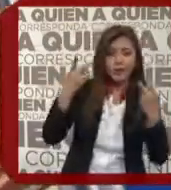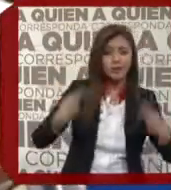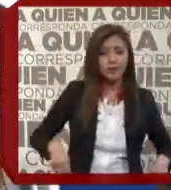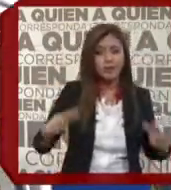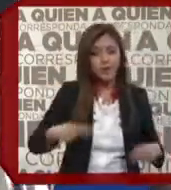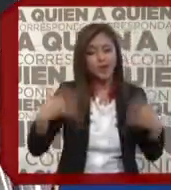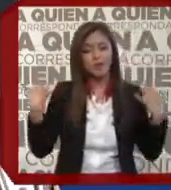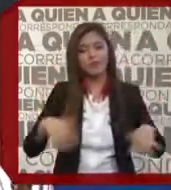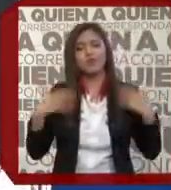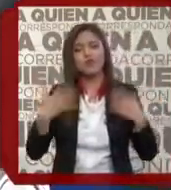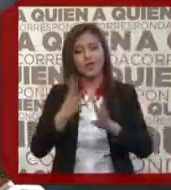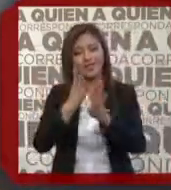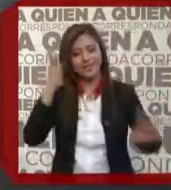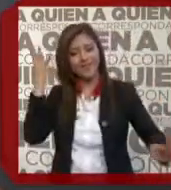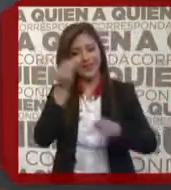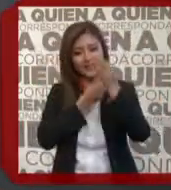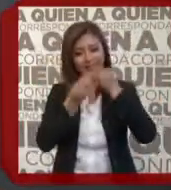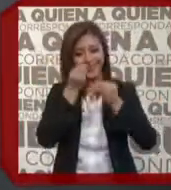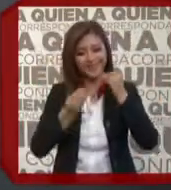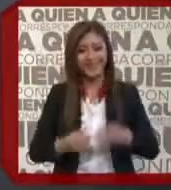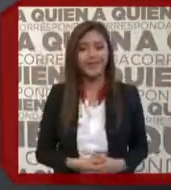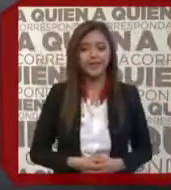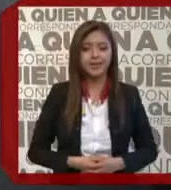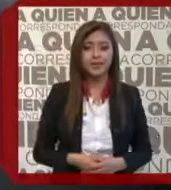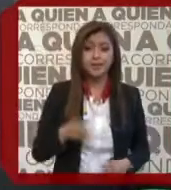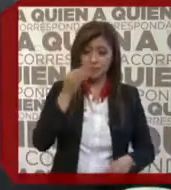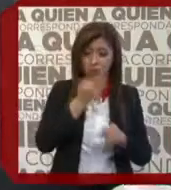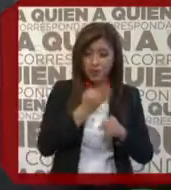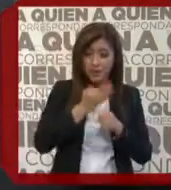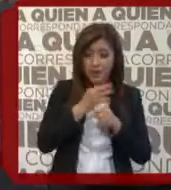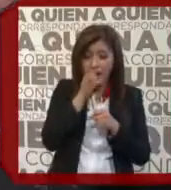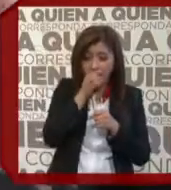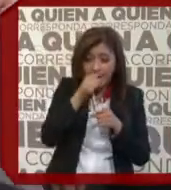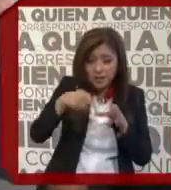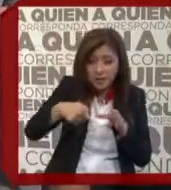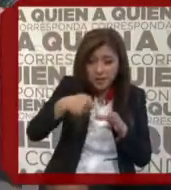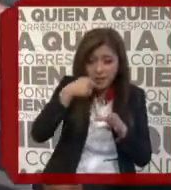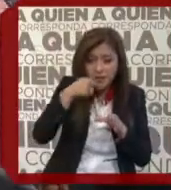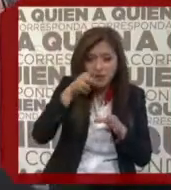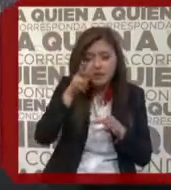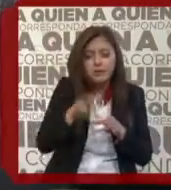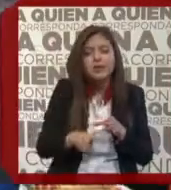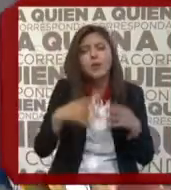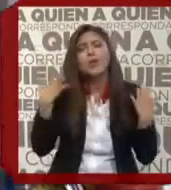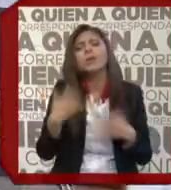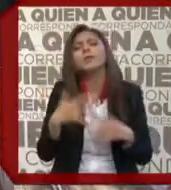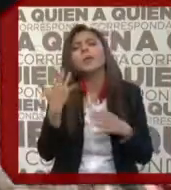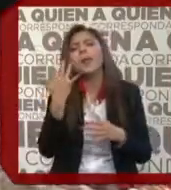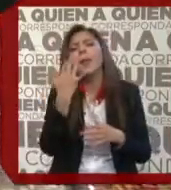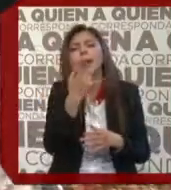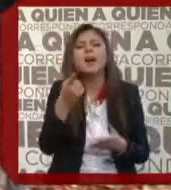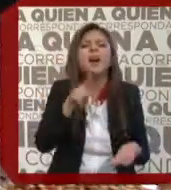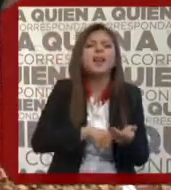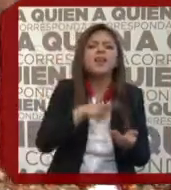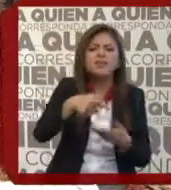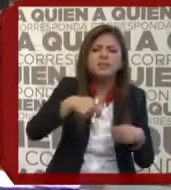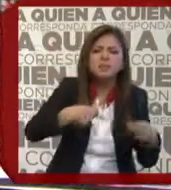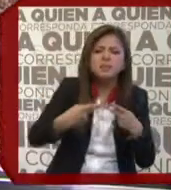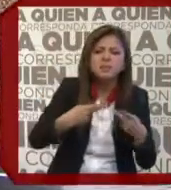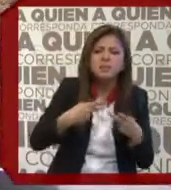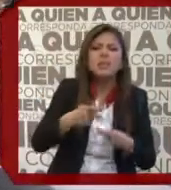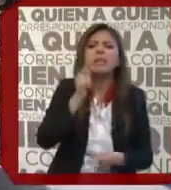mira. Ahí está. Oiga, este está muy caliente, no puedo ir muy rápido. Gracias. Pero está delicioso. ¿Qué tiene todo esto adentro? Cuéntame.